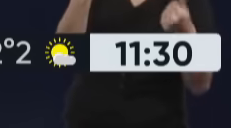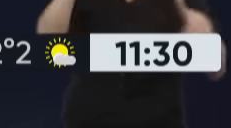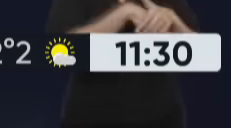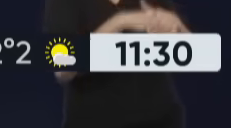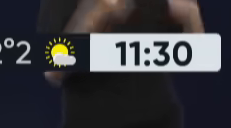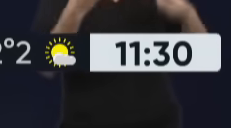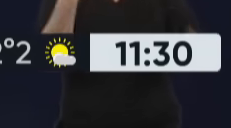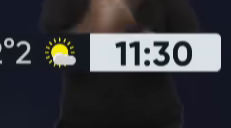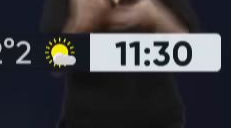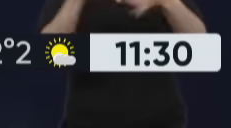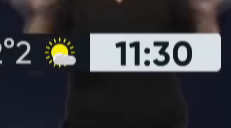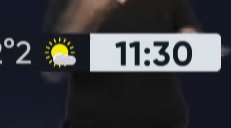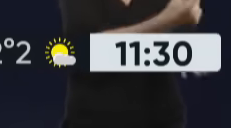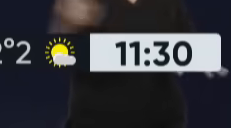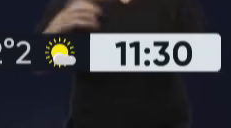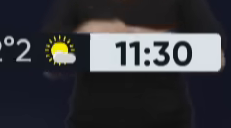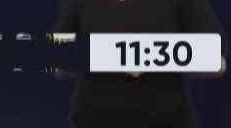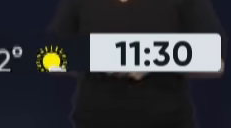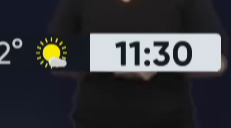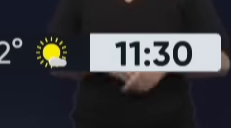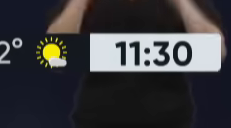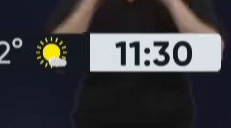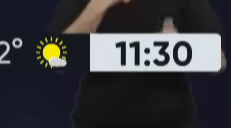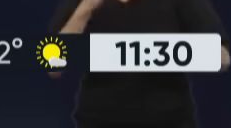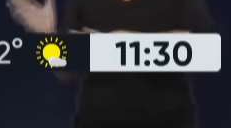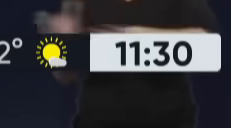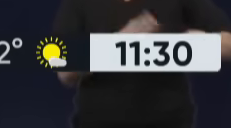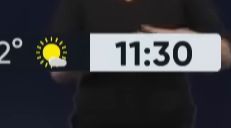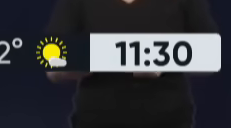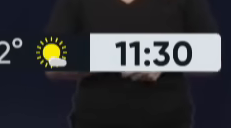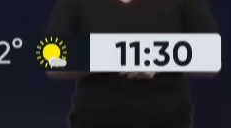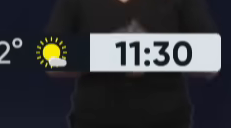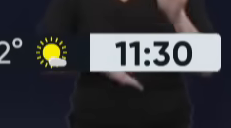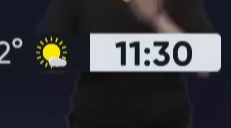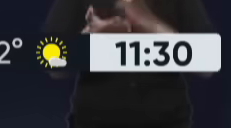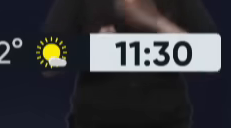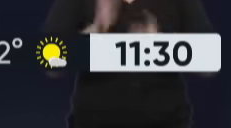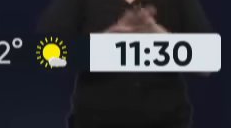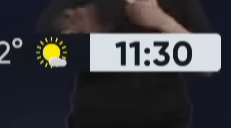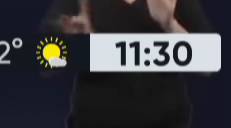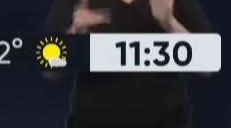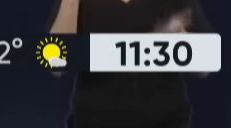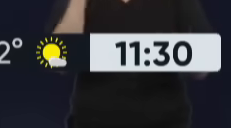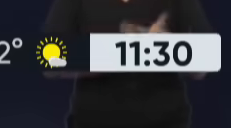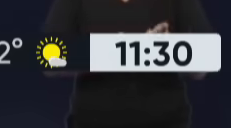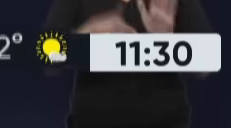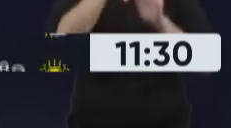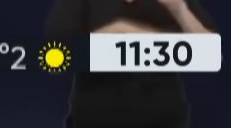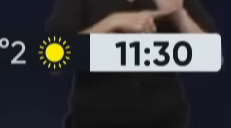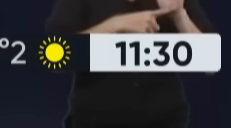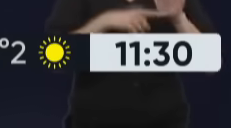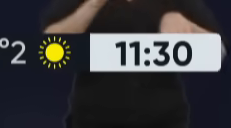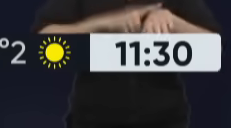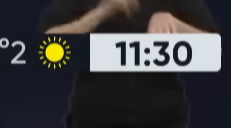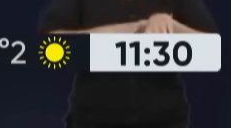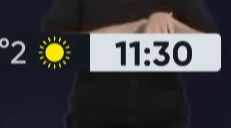ya dijimos. Por otro lado, contarles que próximamente se va a publicar un decreto que modifica los tiempos máximos